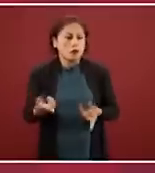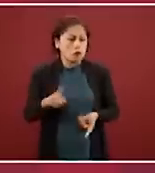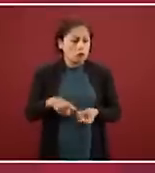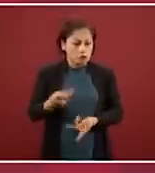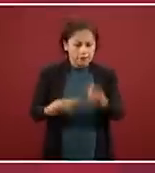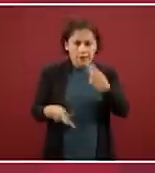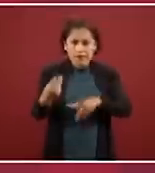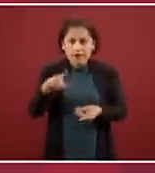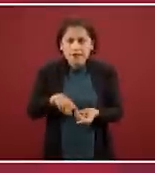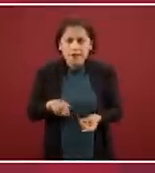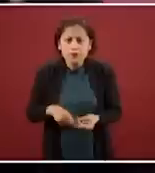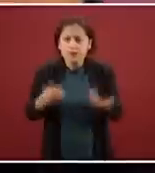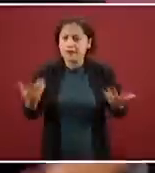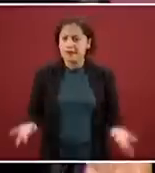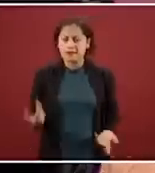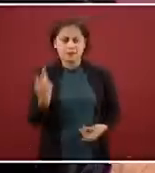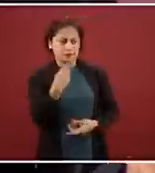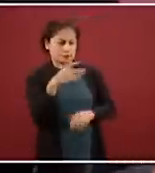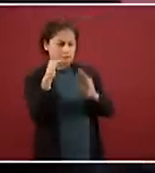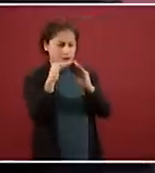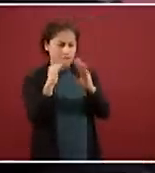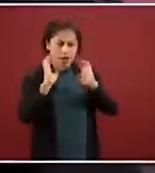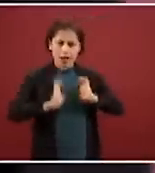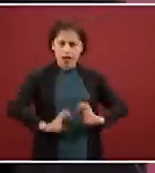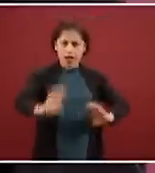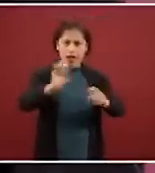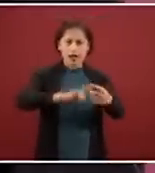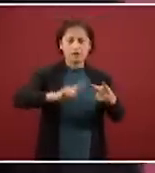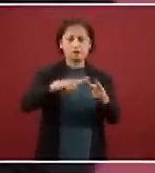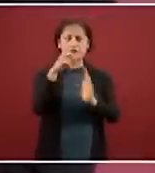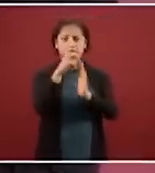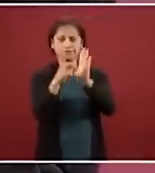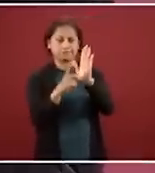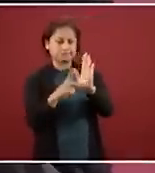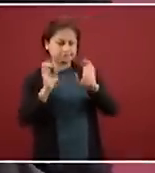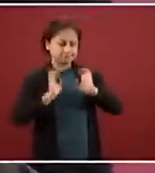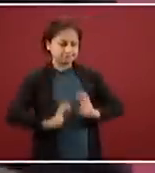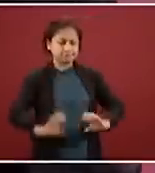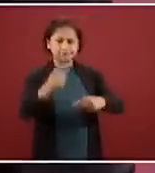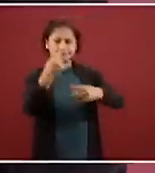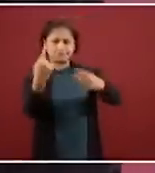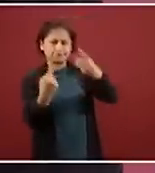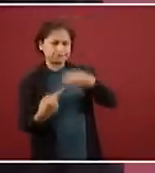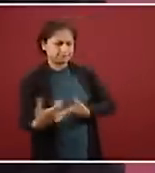Las casas y los departamentos, y todo eso se ve normal.